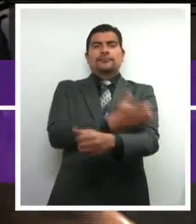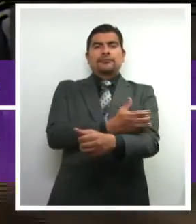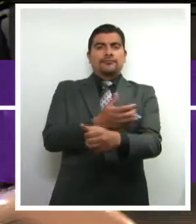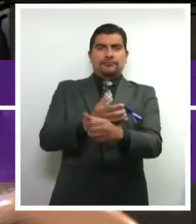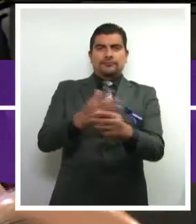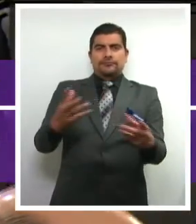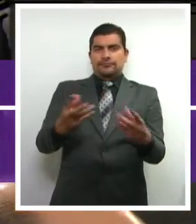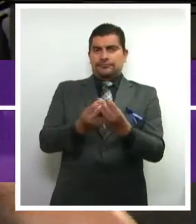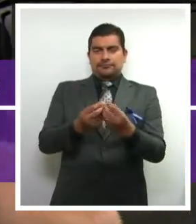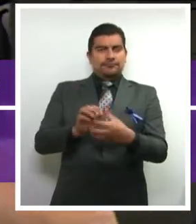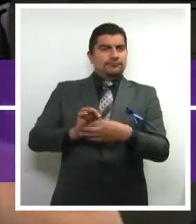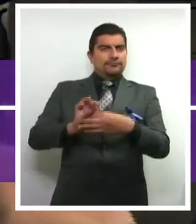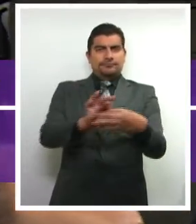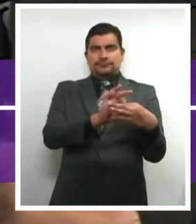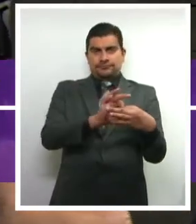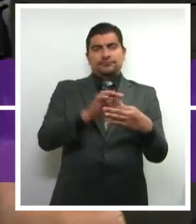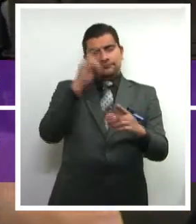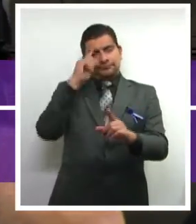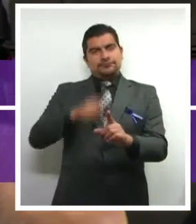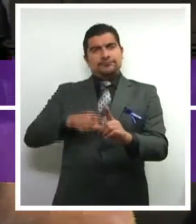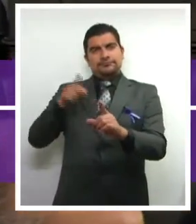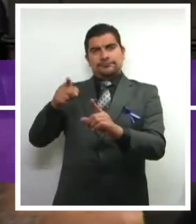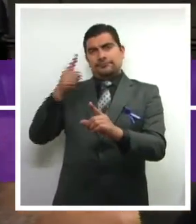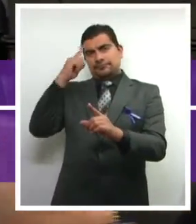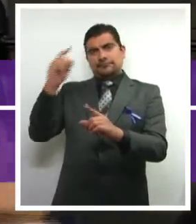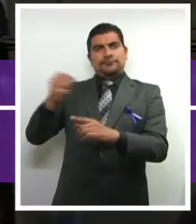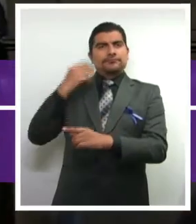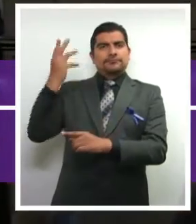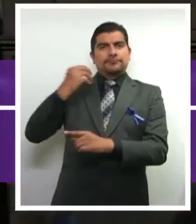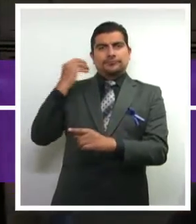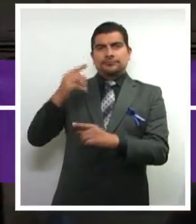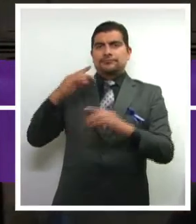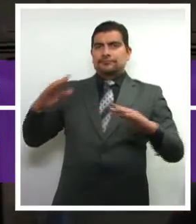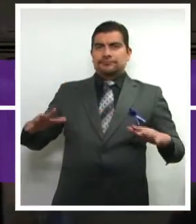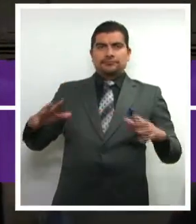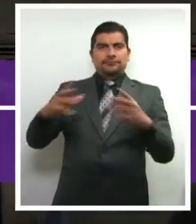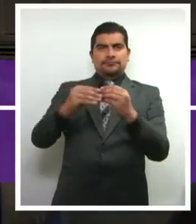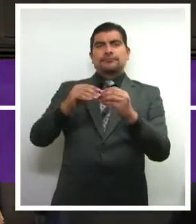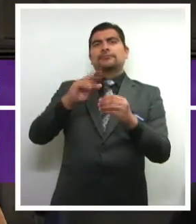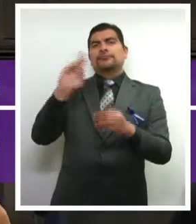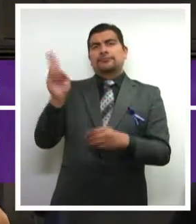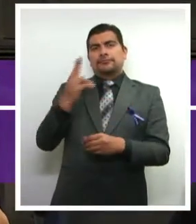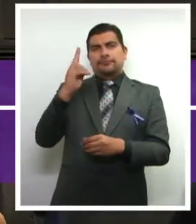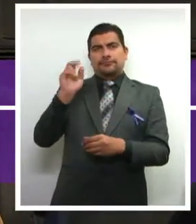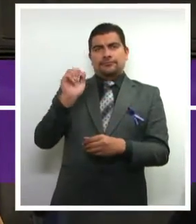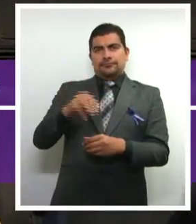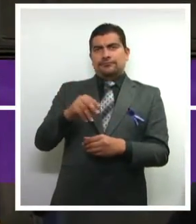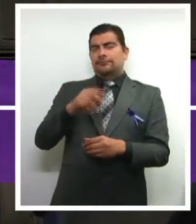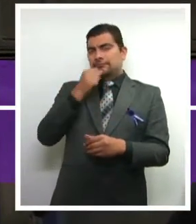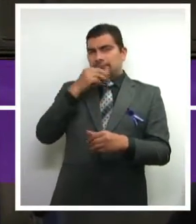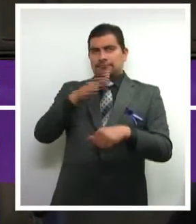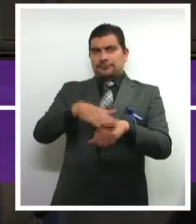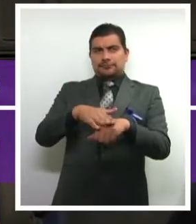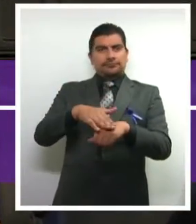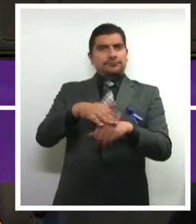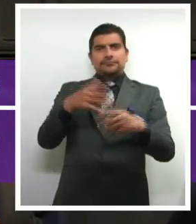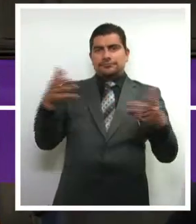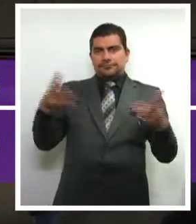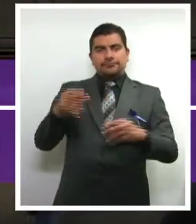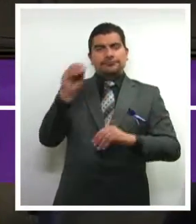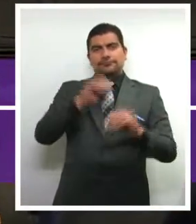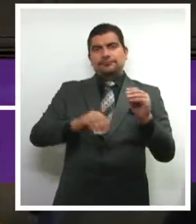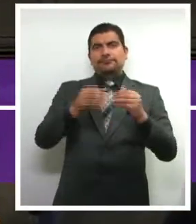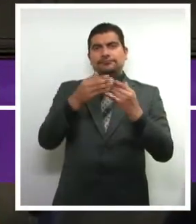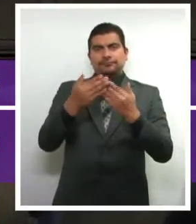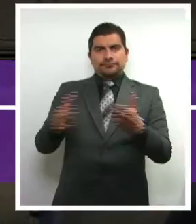constituyentes, a participar en un seminario institucional que la UNAM está organizando y que ha sido ya inaugurada